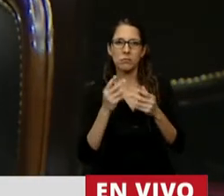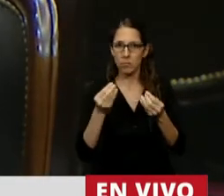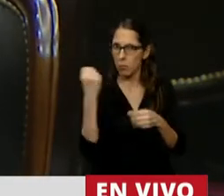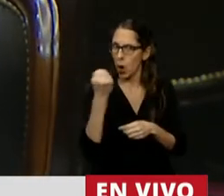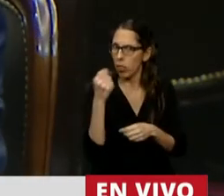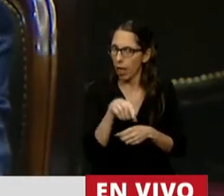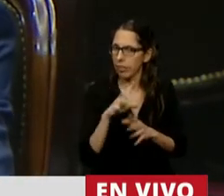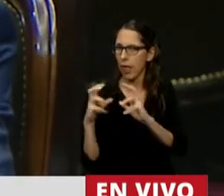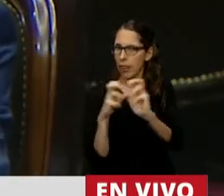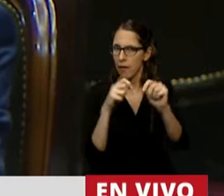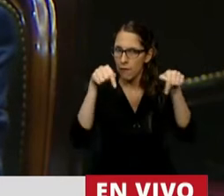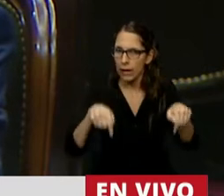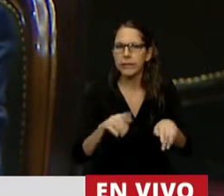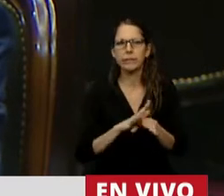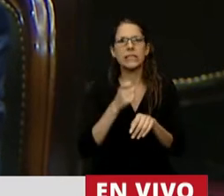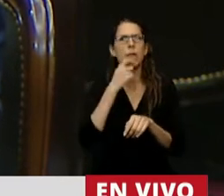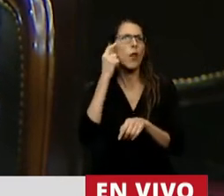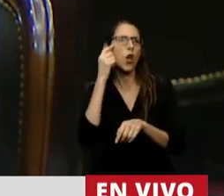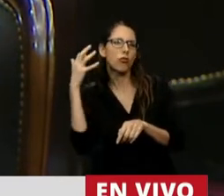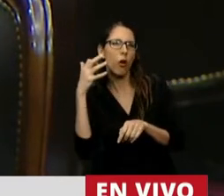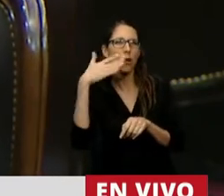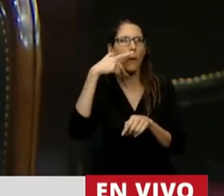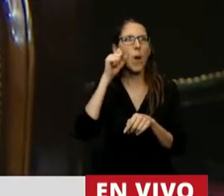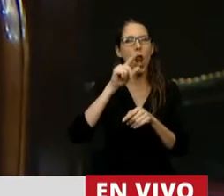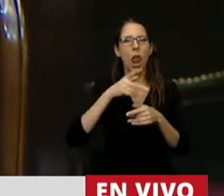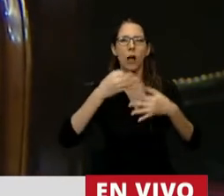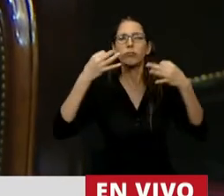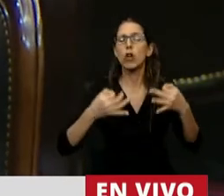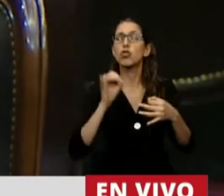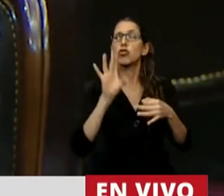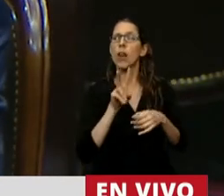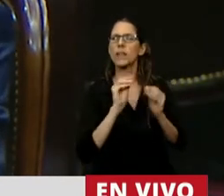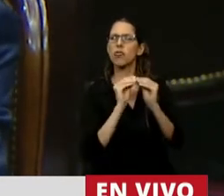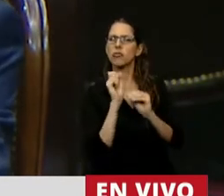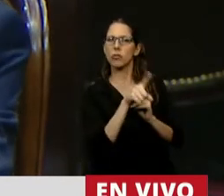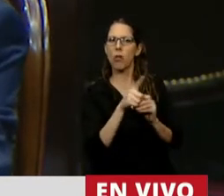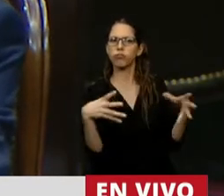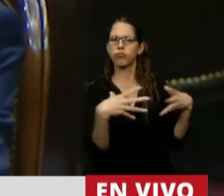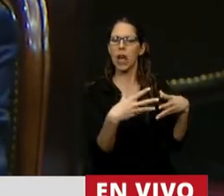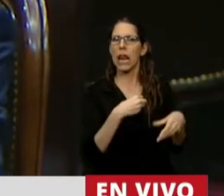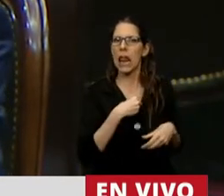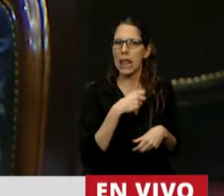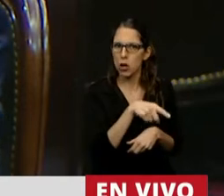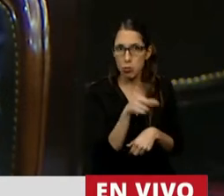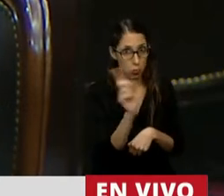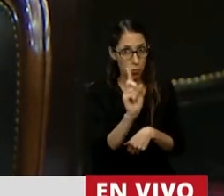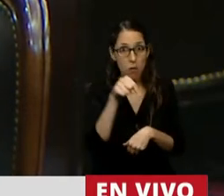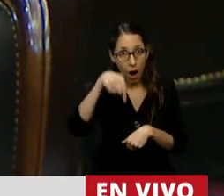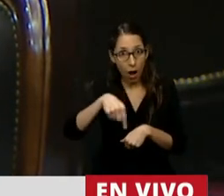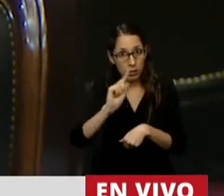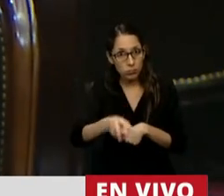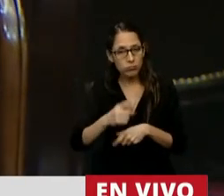moral filosófico no puede solo pertenecer a las religiones. Es necesario que demos esta